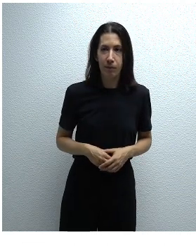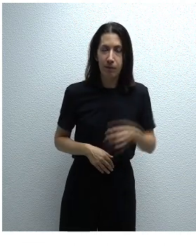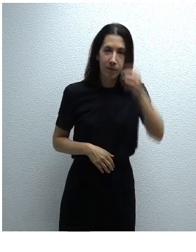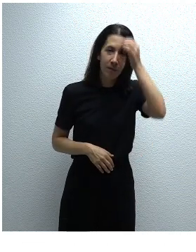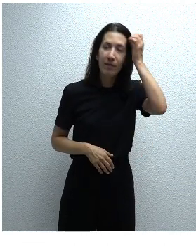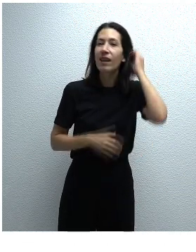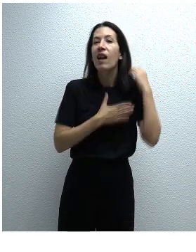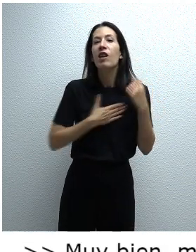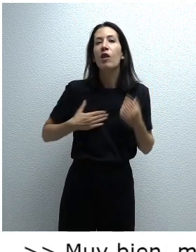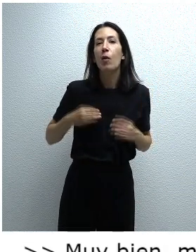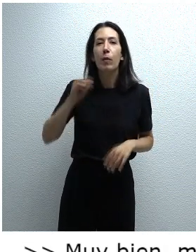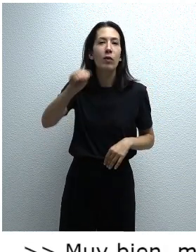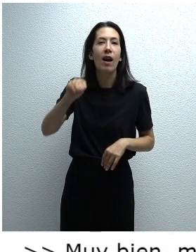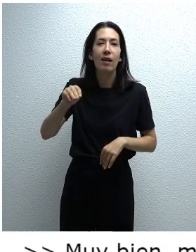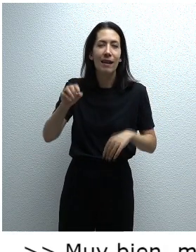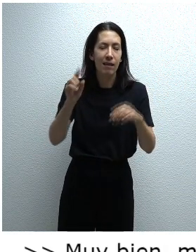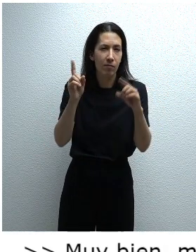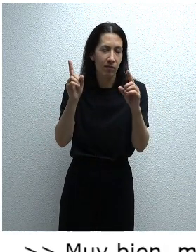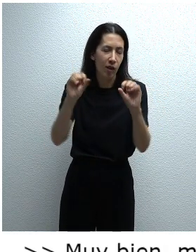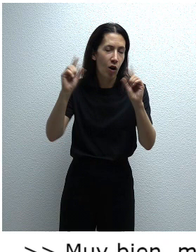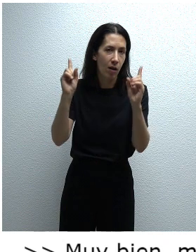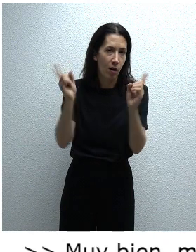una forma muy sencilla.